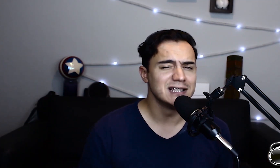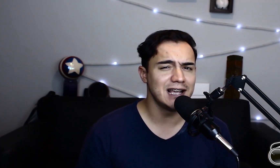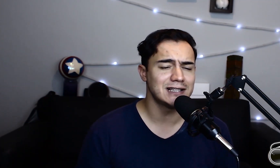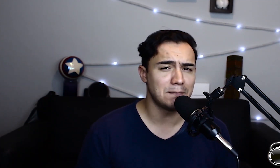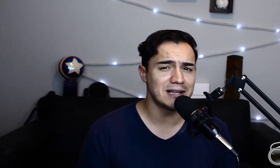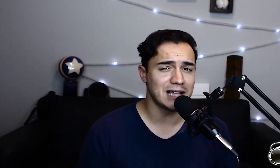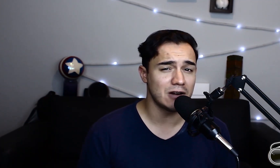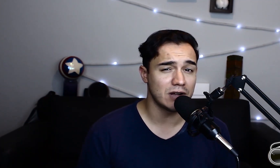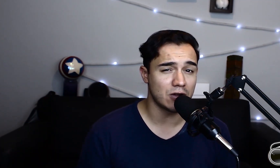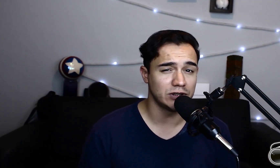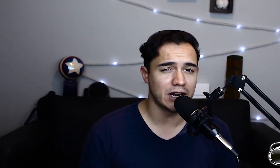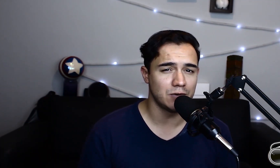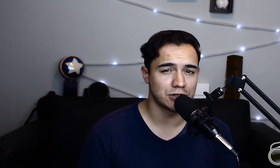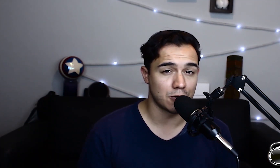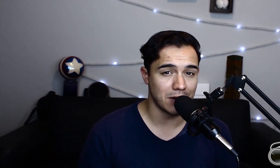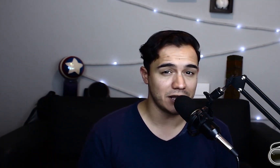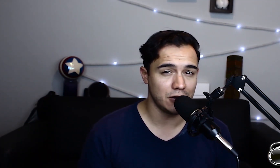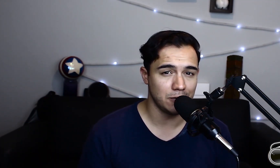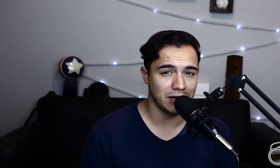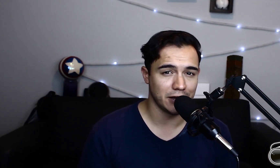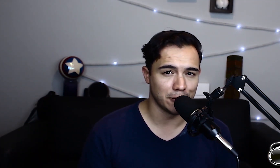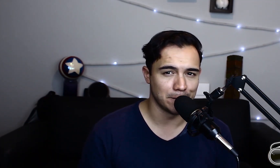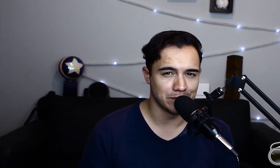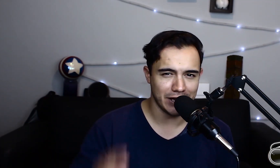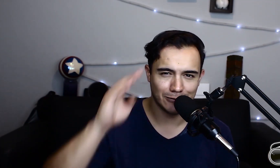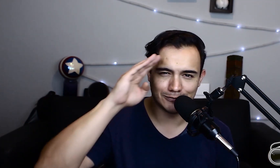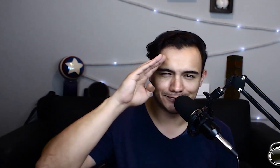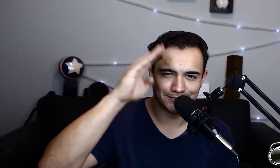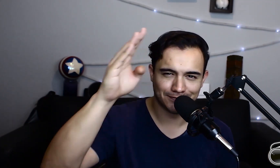antes si es que pasa algo que contar en nuestro mágico México Bye